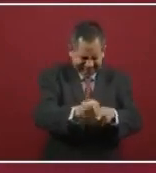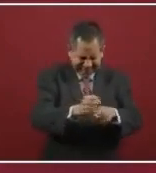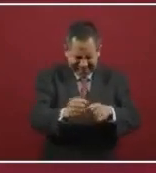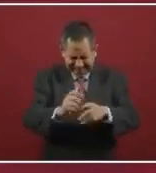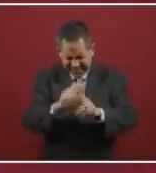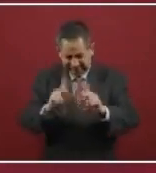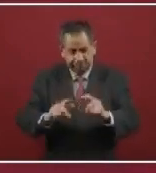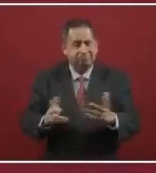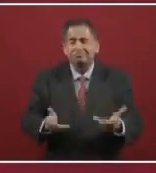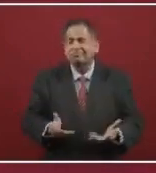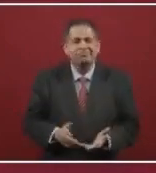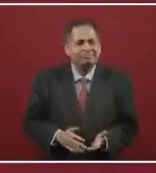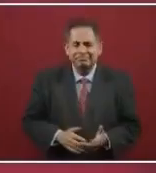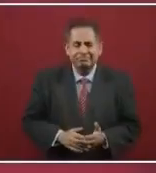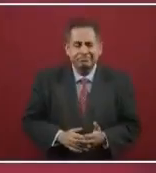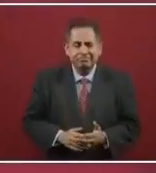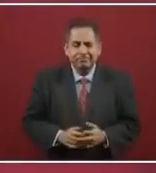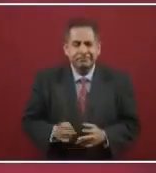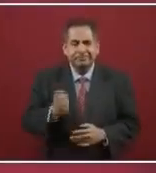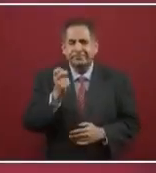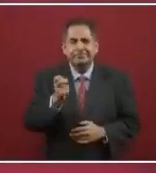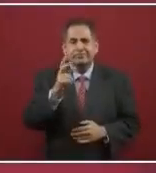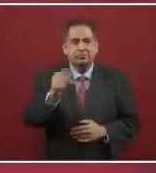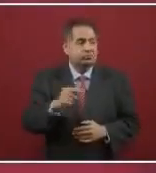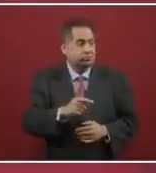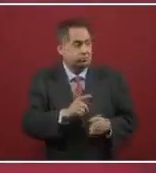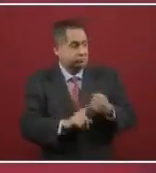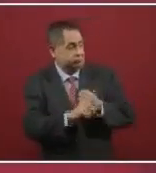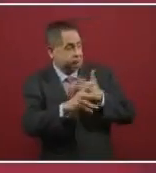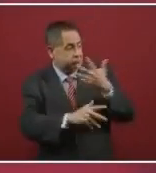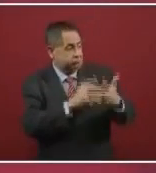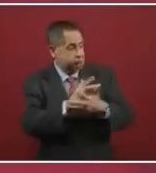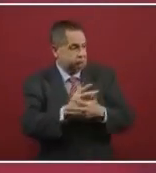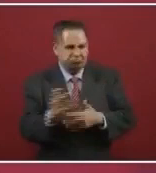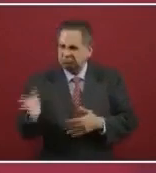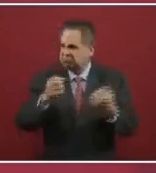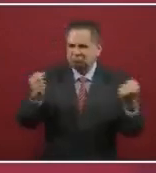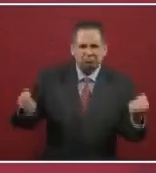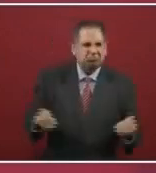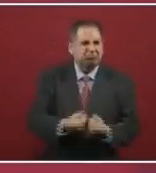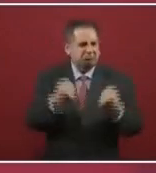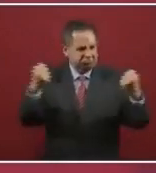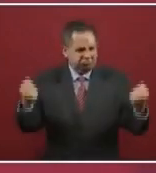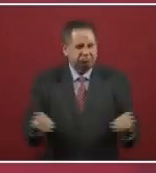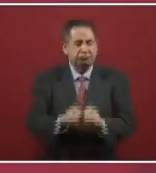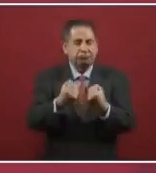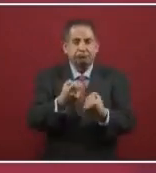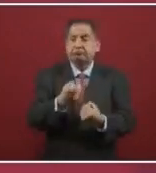pensando que la violencia se podía enfrentar con la violencia.